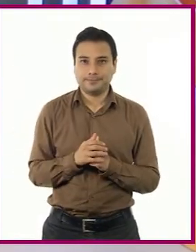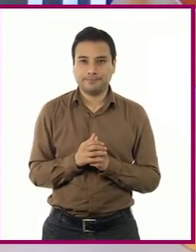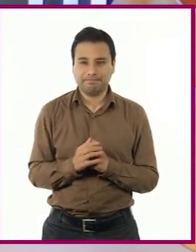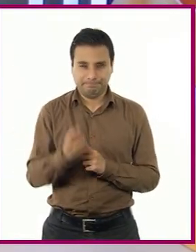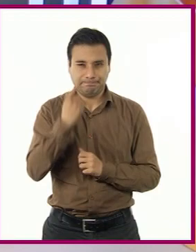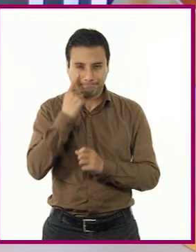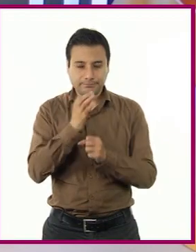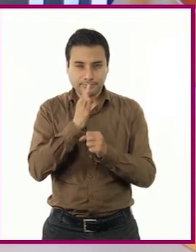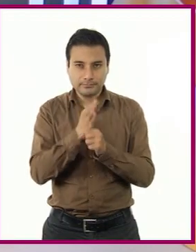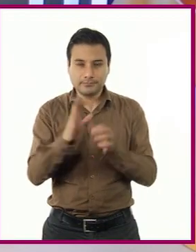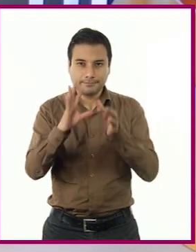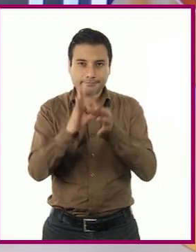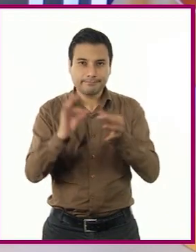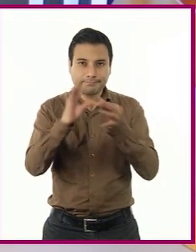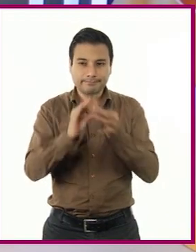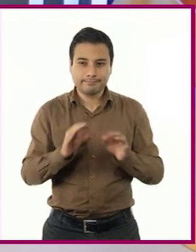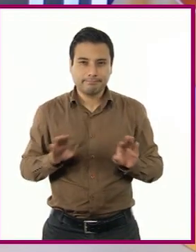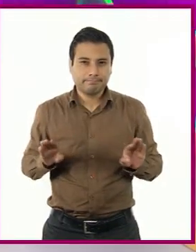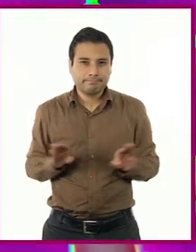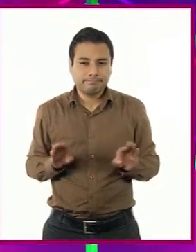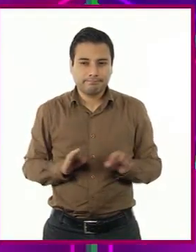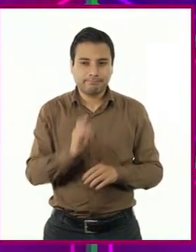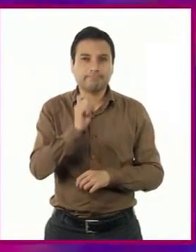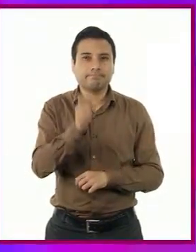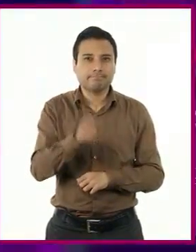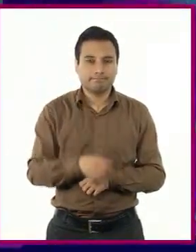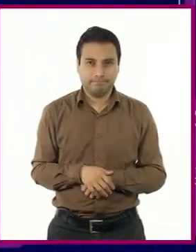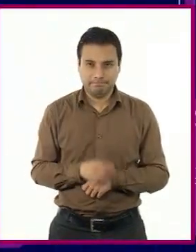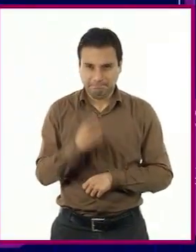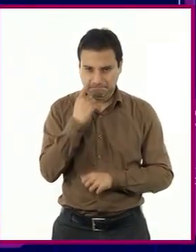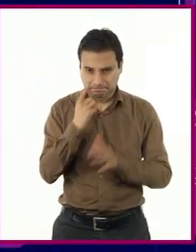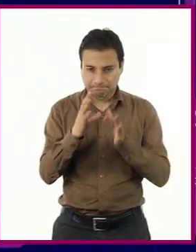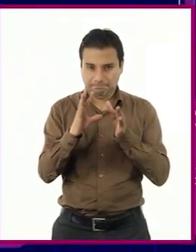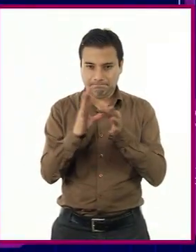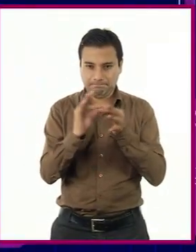describir las características de cada uno de ellos.